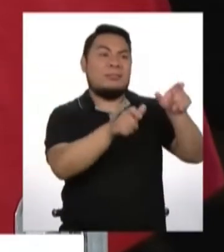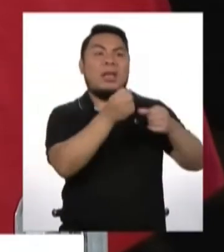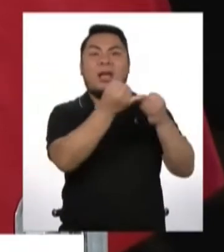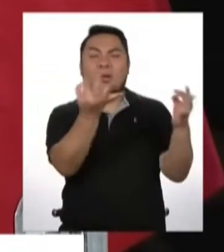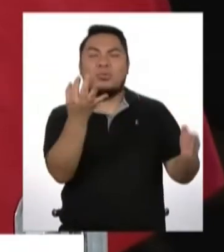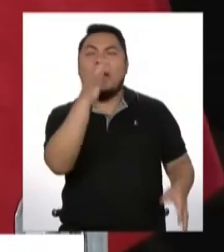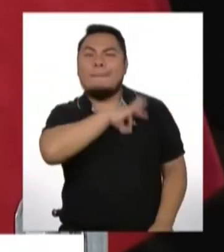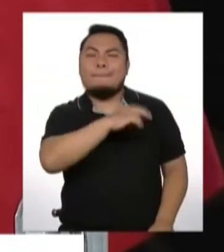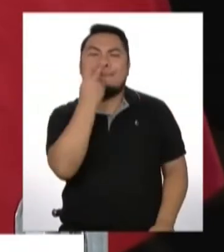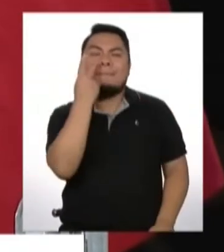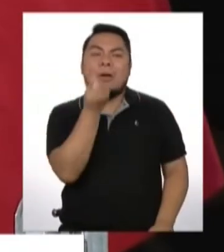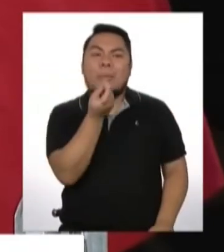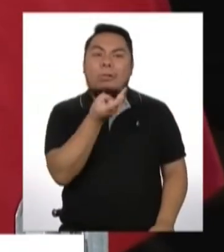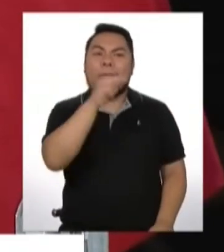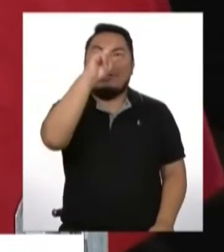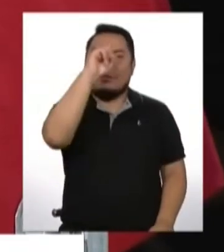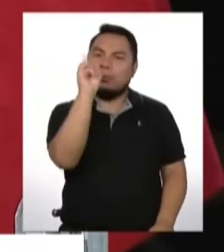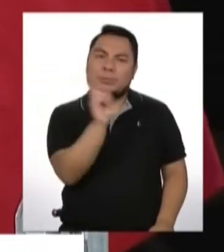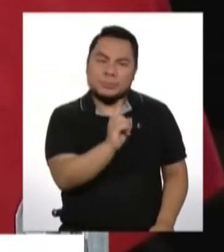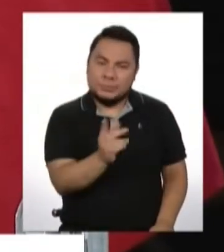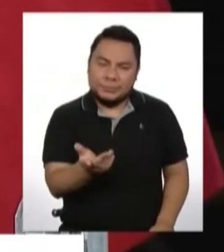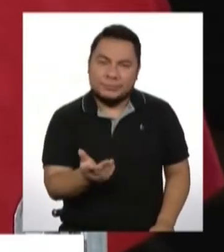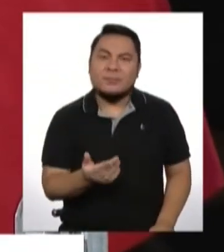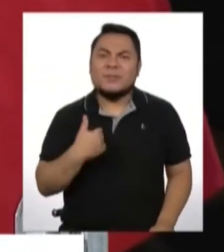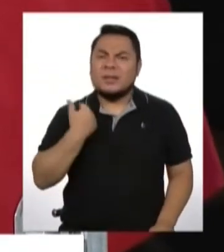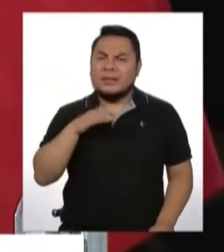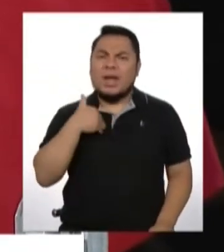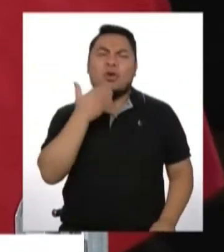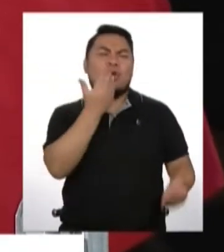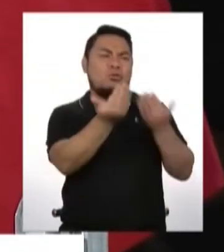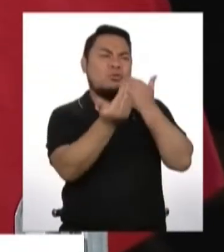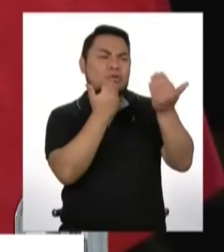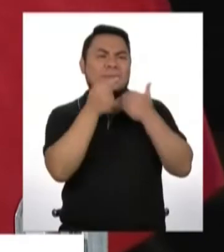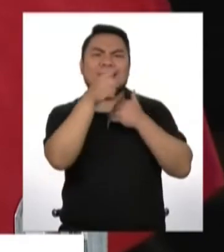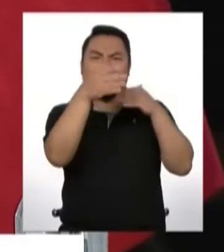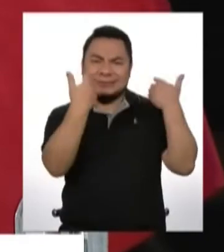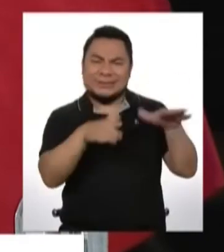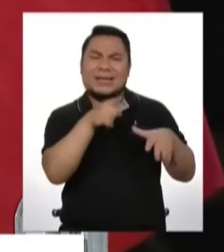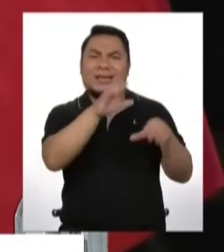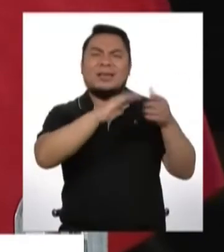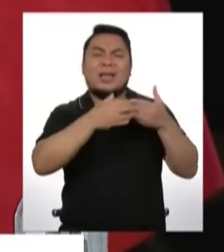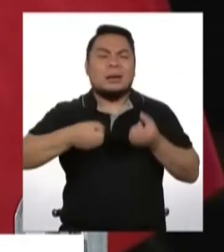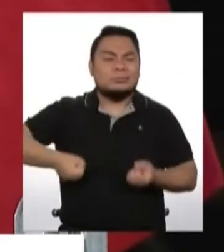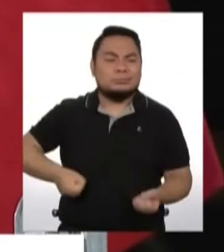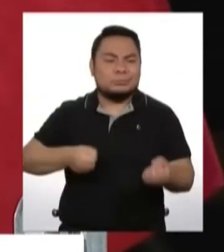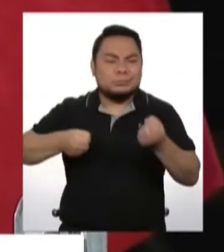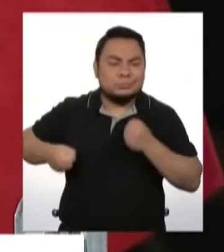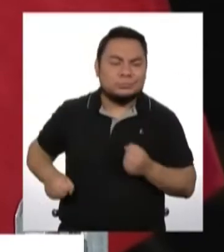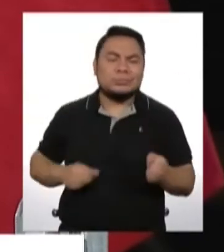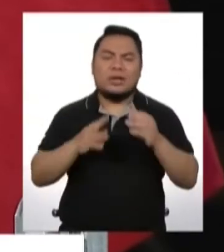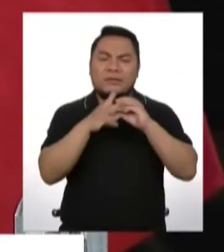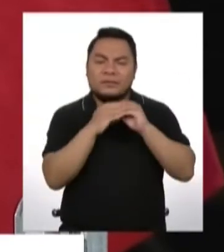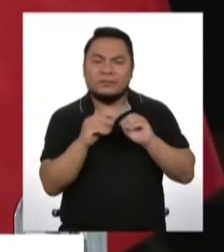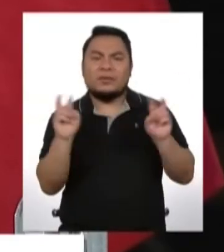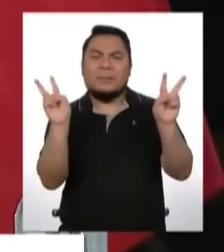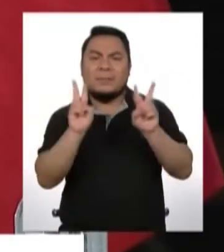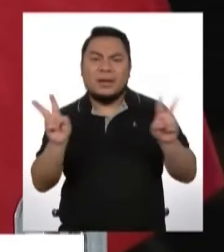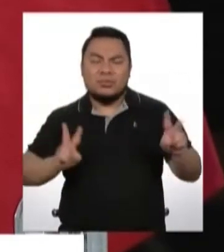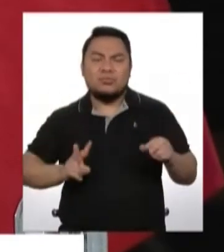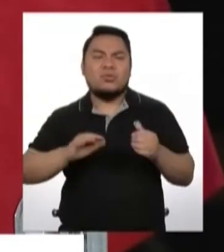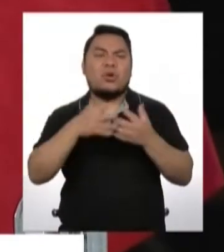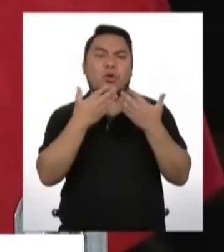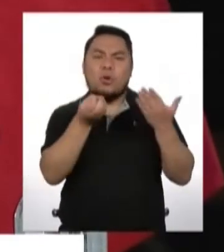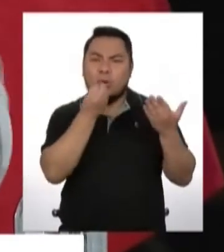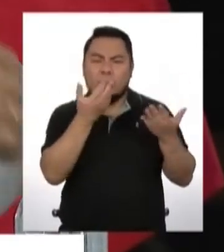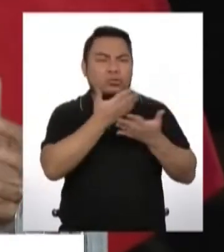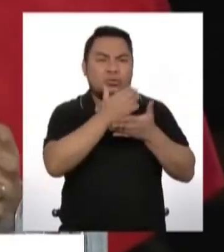estamos coordinando con el sector productivo en el campo y vemos que la producción continúa normal y estamos garantizando